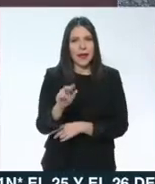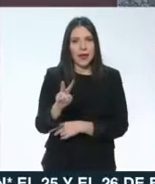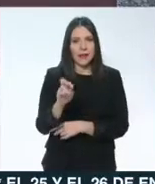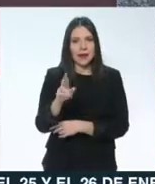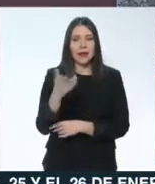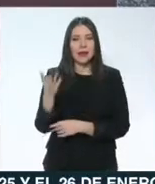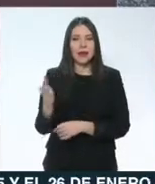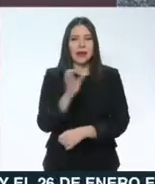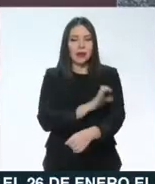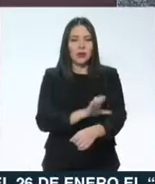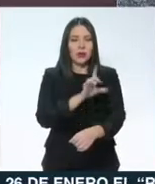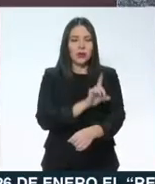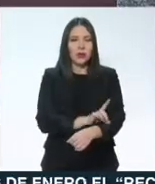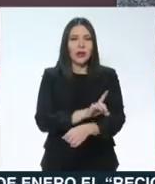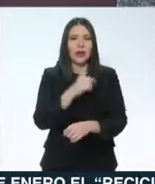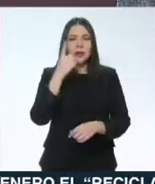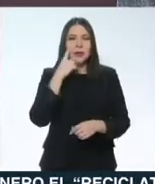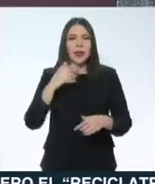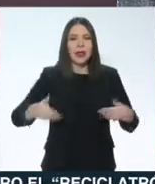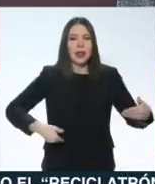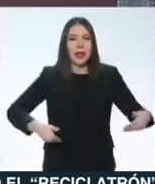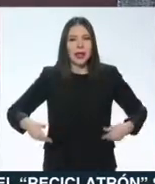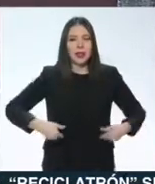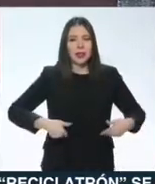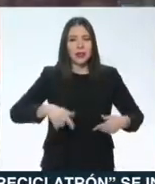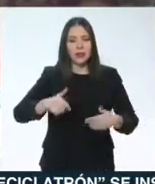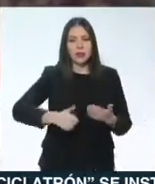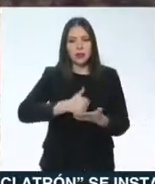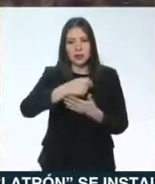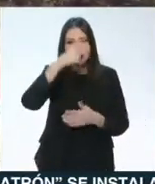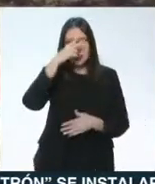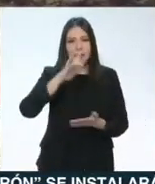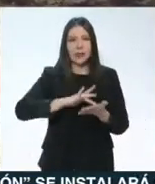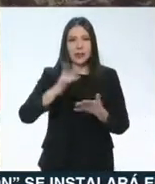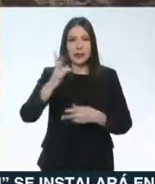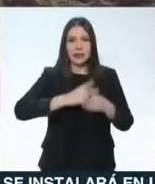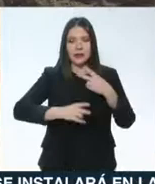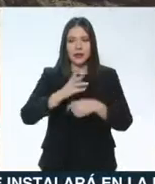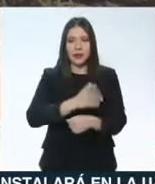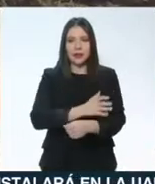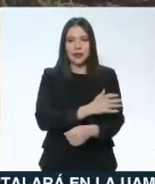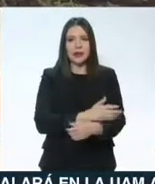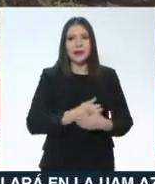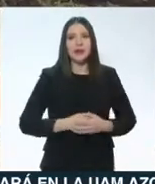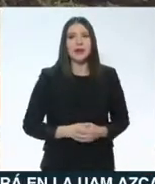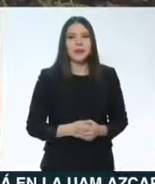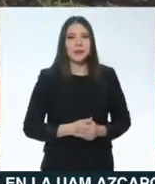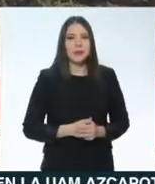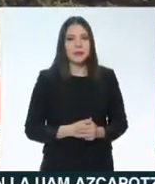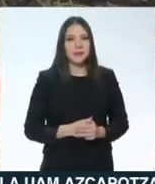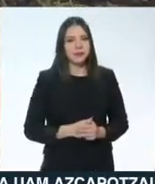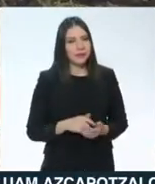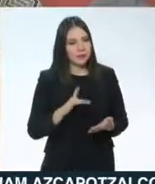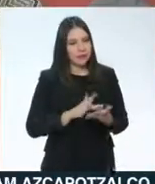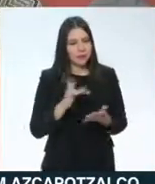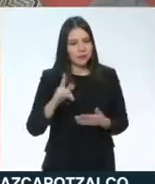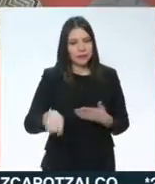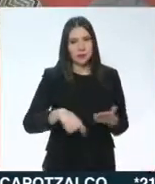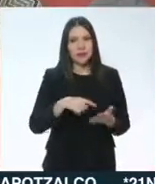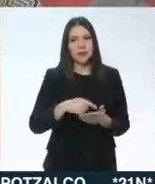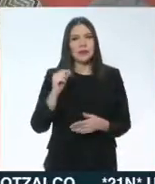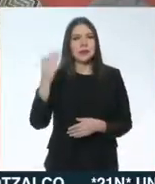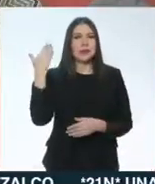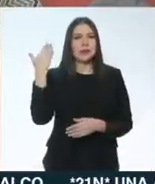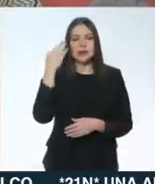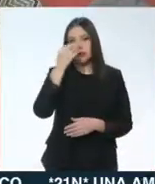coordinador de programación del Sistema de Teatros de la Ciudad de México. ¿Cómo estás, Javier? Gracias por acompañarnos. Gracias por el espacio. Bien. Bueno, pues recientemente la Secretaría de Cultura, de